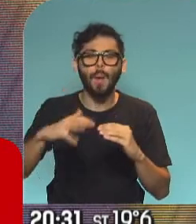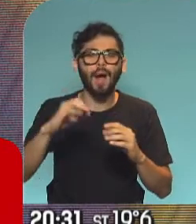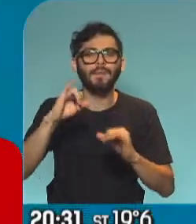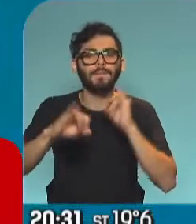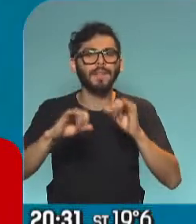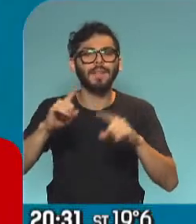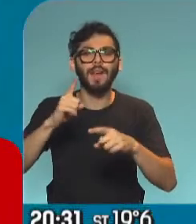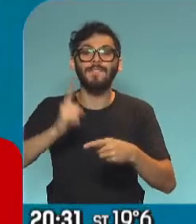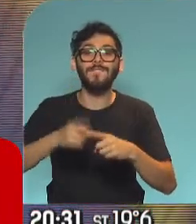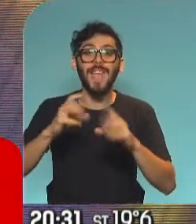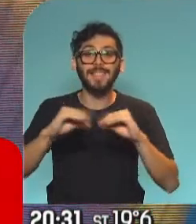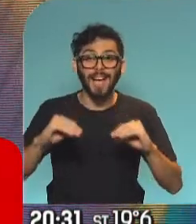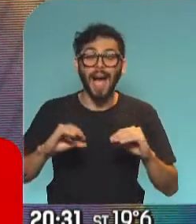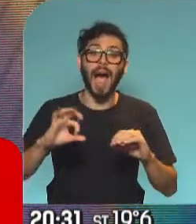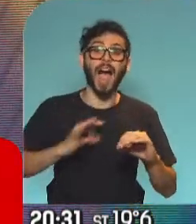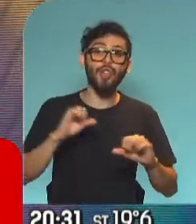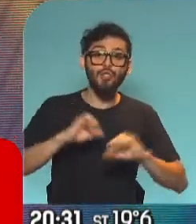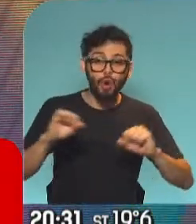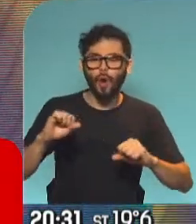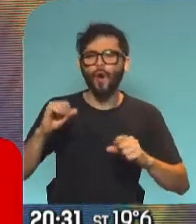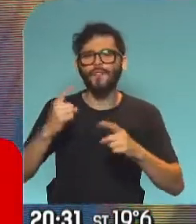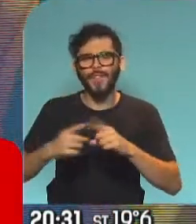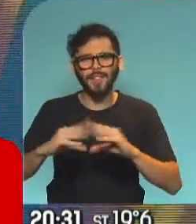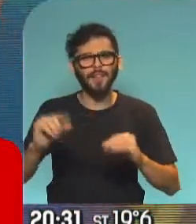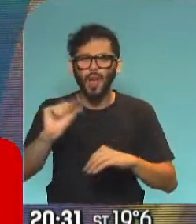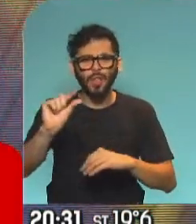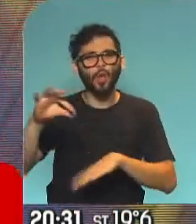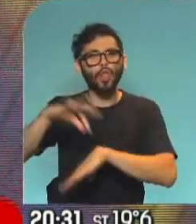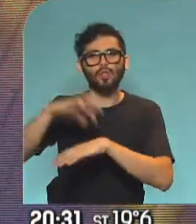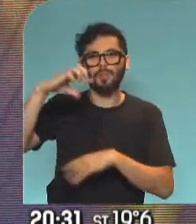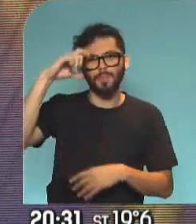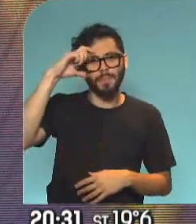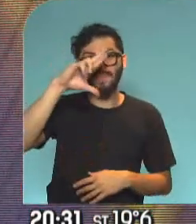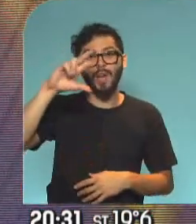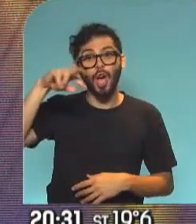sí, de las despedidas de año y de las fiestas. En un ratito con el doctor Perrone. Ahora tenemos que hacer una pequeña pausa y enseguida venimos.